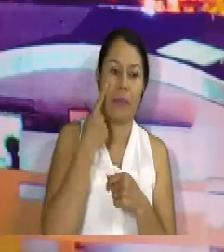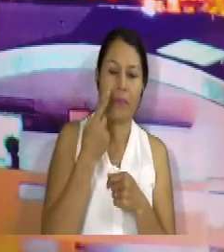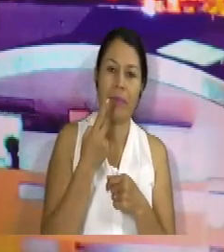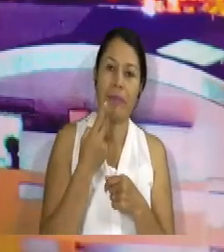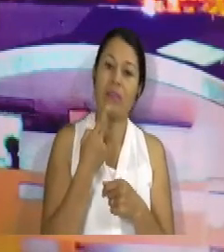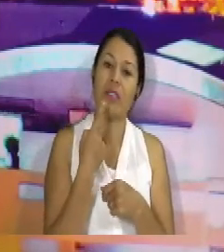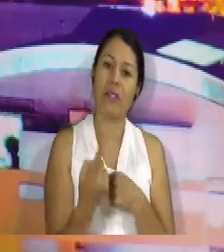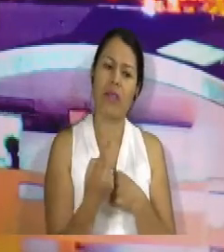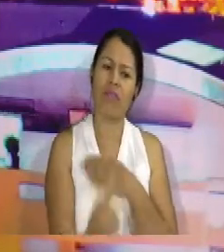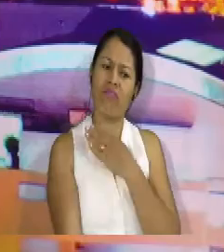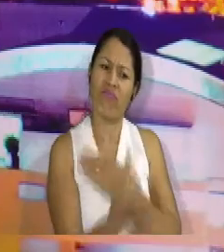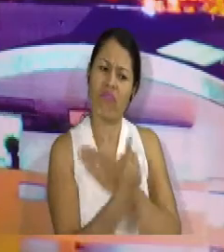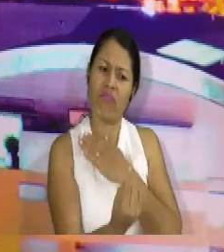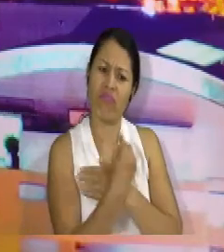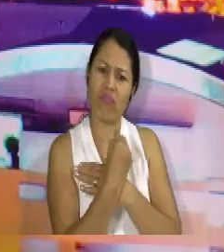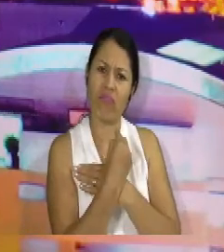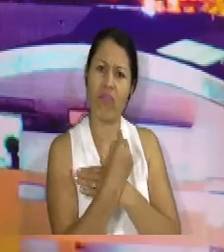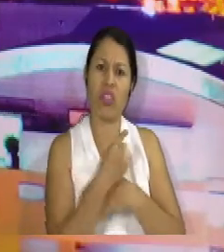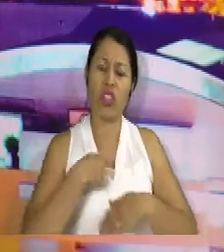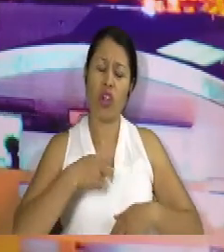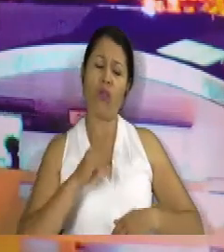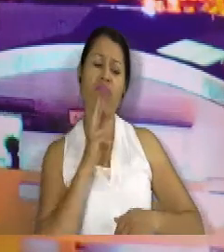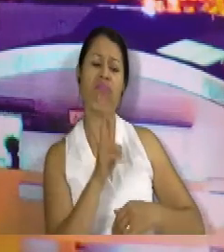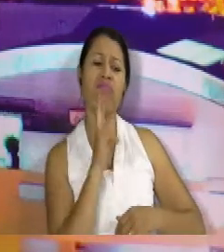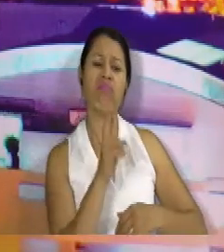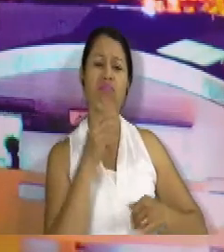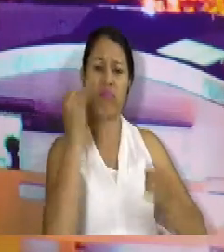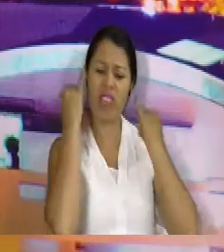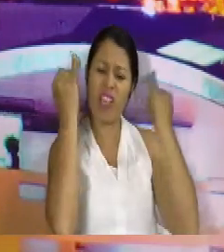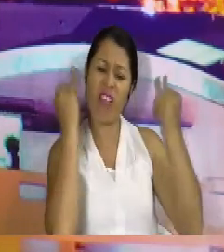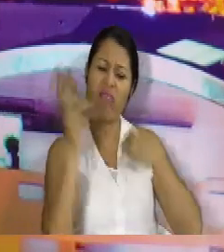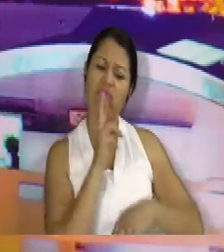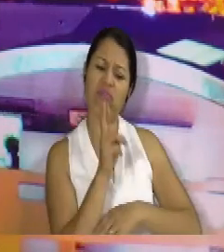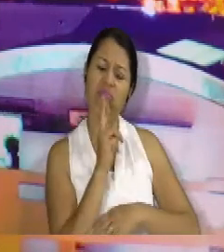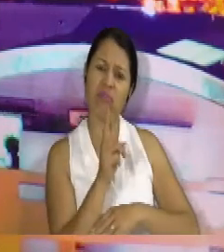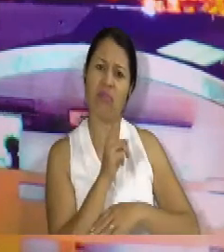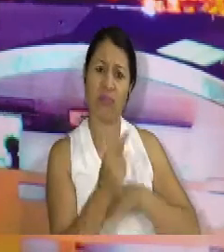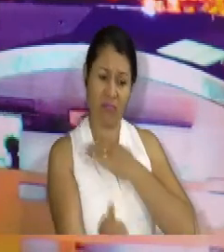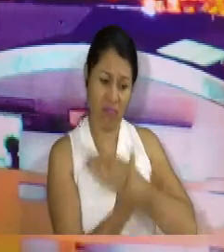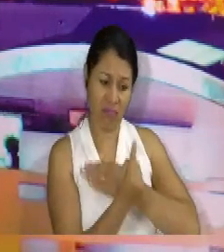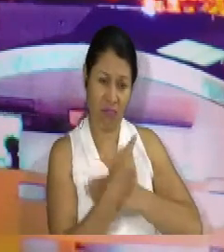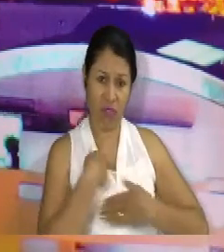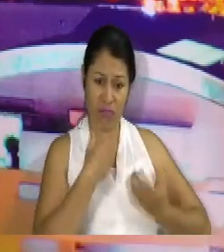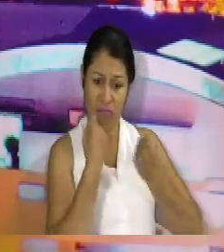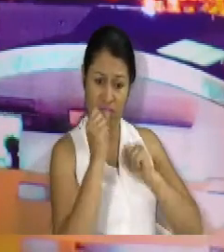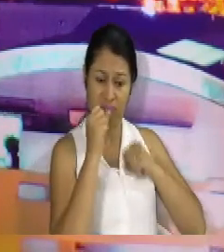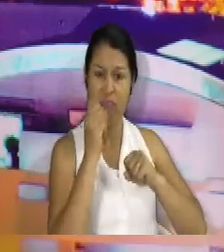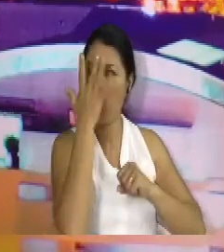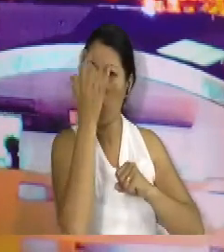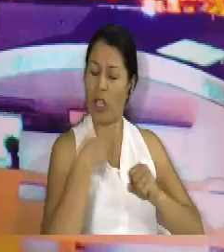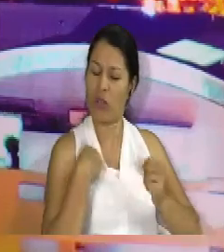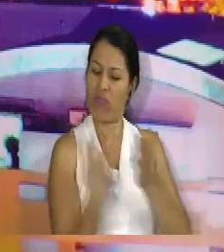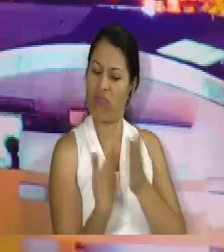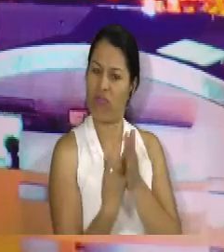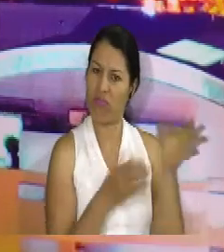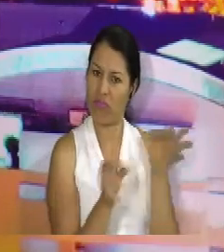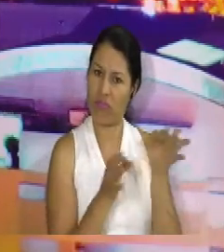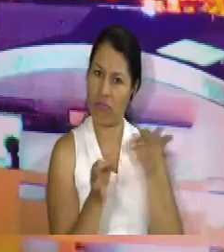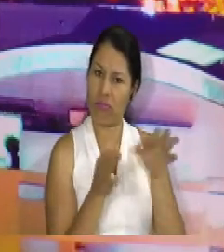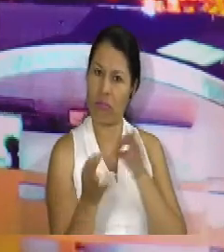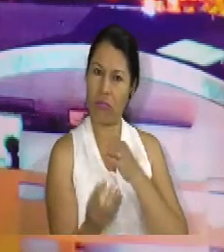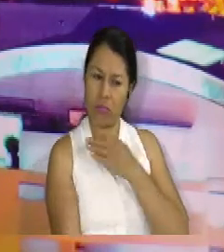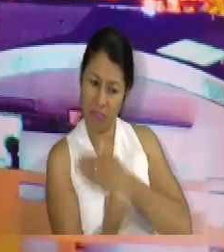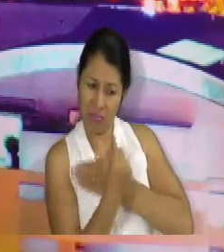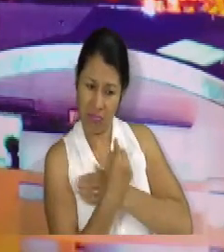acúsenme de contestatario por mis ideas, acúsenme de revolucionario por mis argumentos, acúsenme de radical por